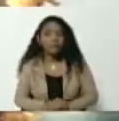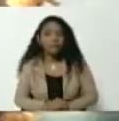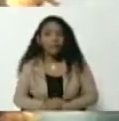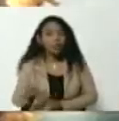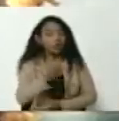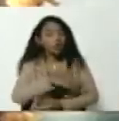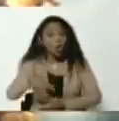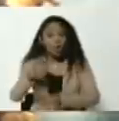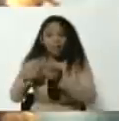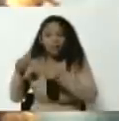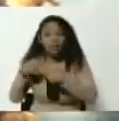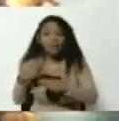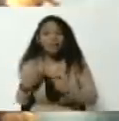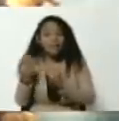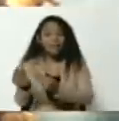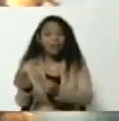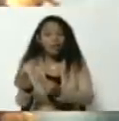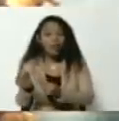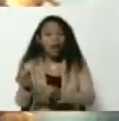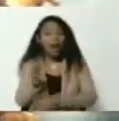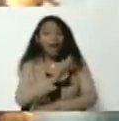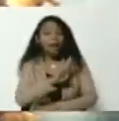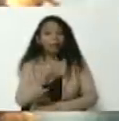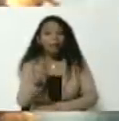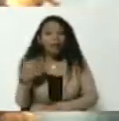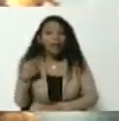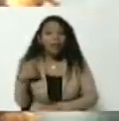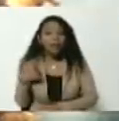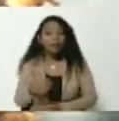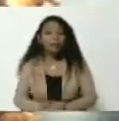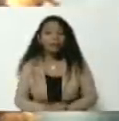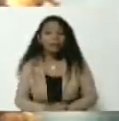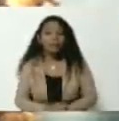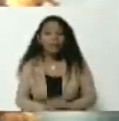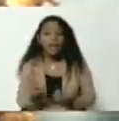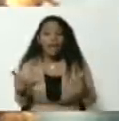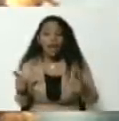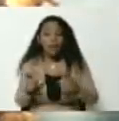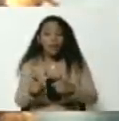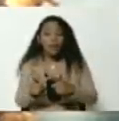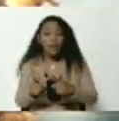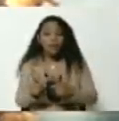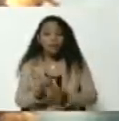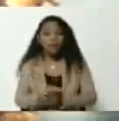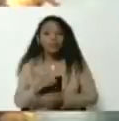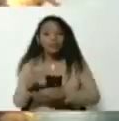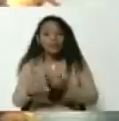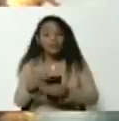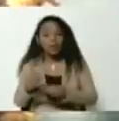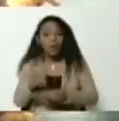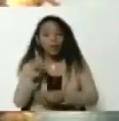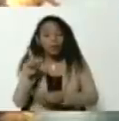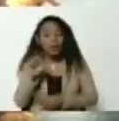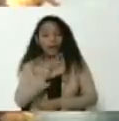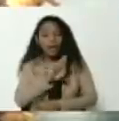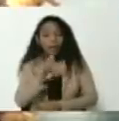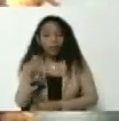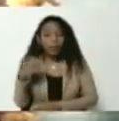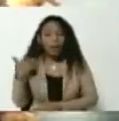Todas las negociaciones se dieron en la República Argentina. Las reuniones se dieron en la República